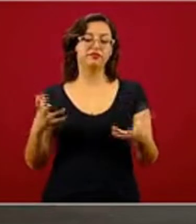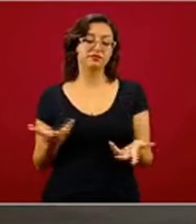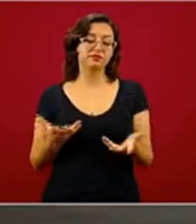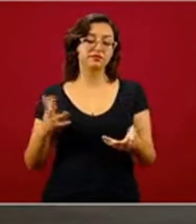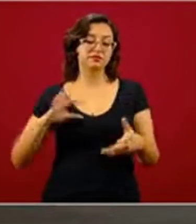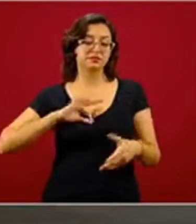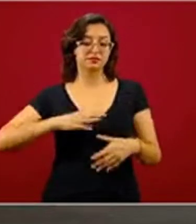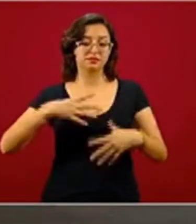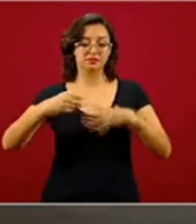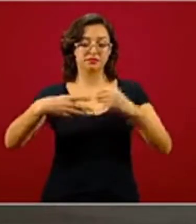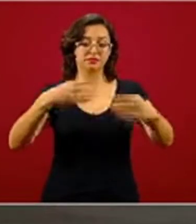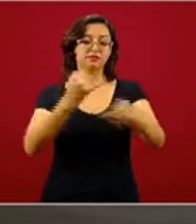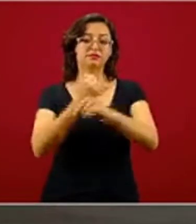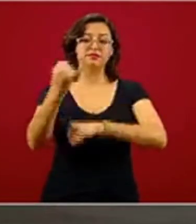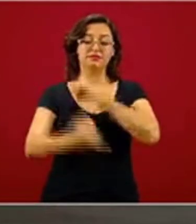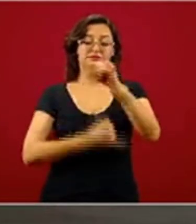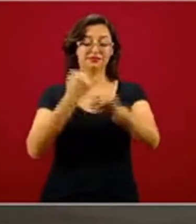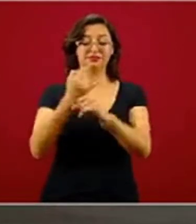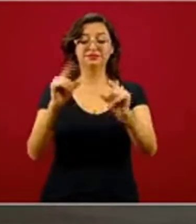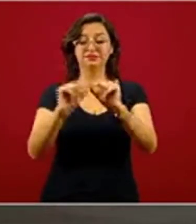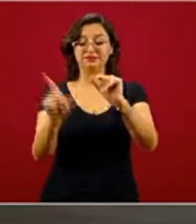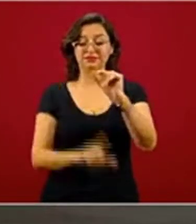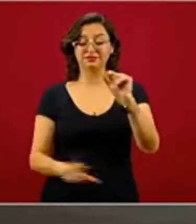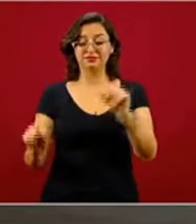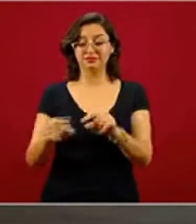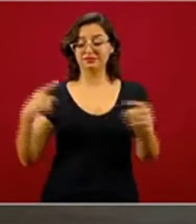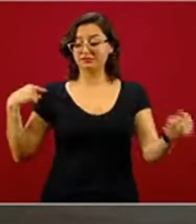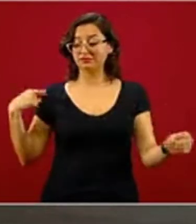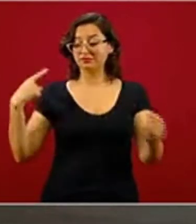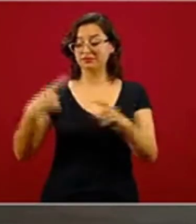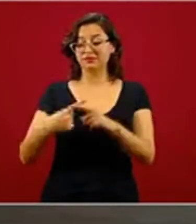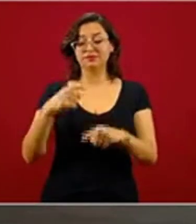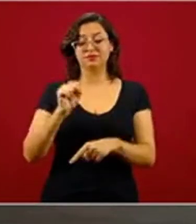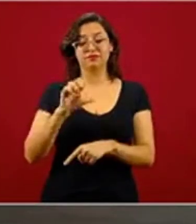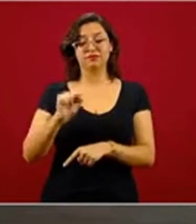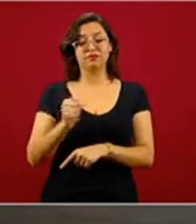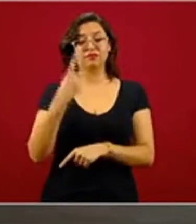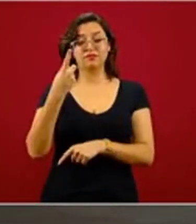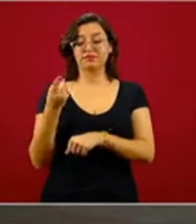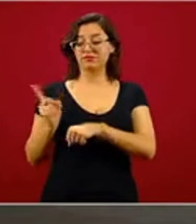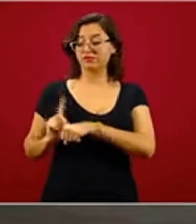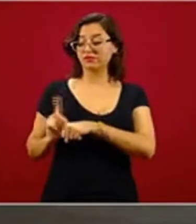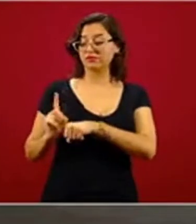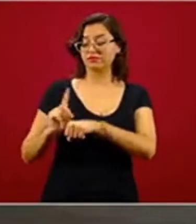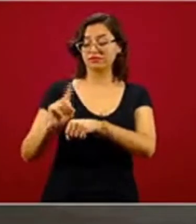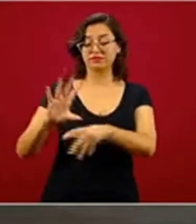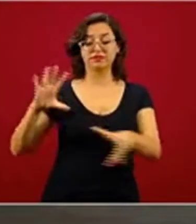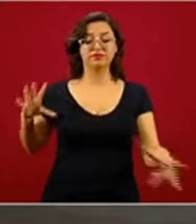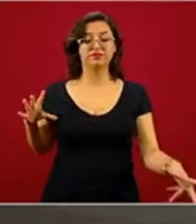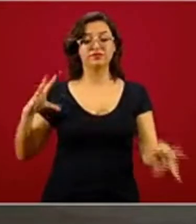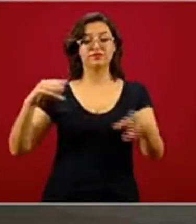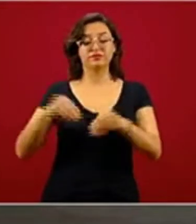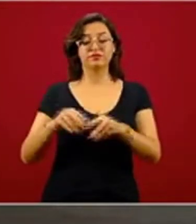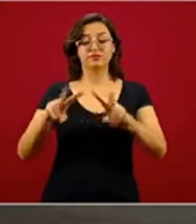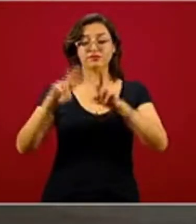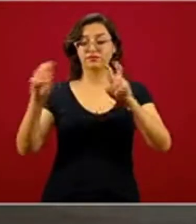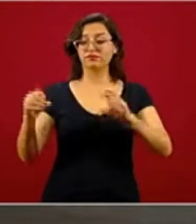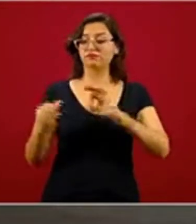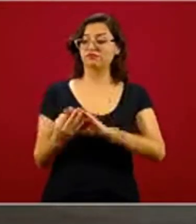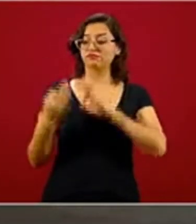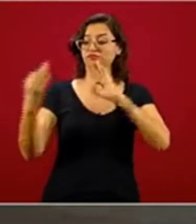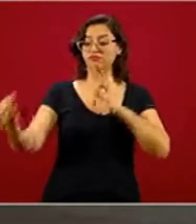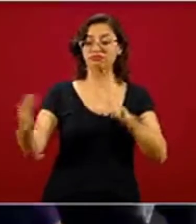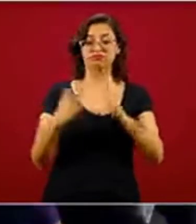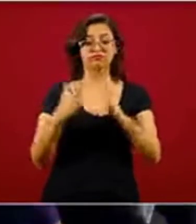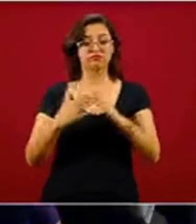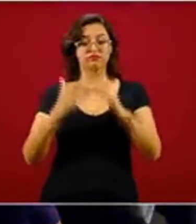epidemiológico, tanto internacional como nacional. Estamos en el día 61 de la Jornada Nacional de Sana Distancia.